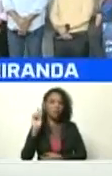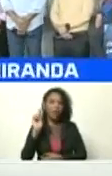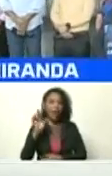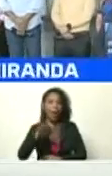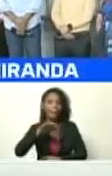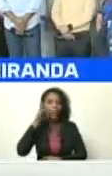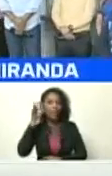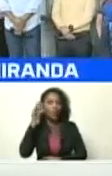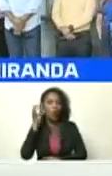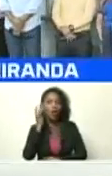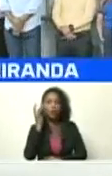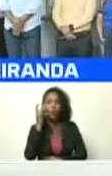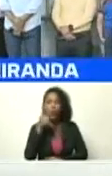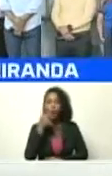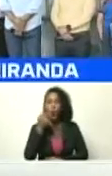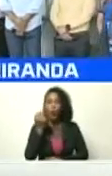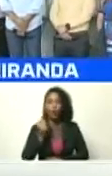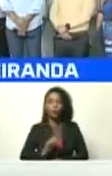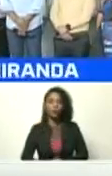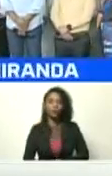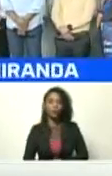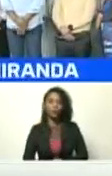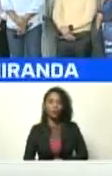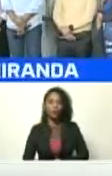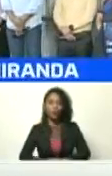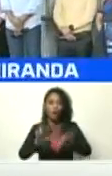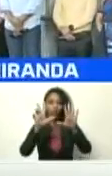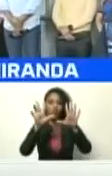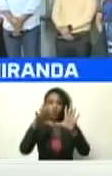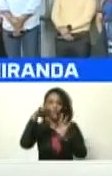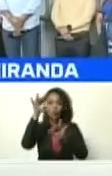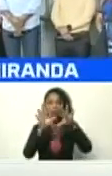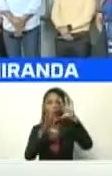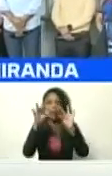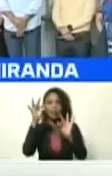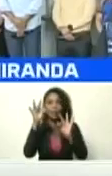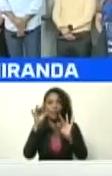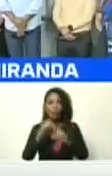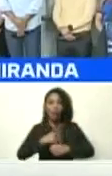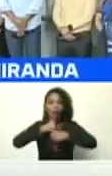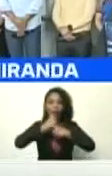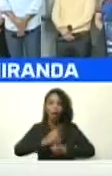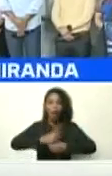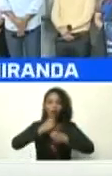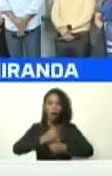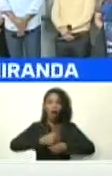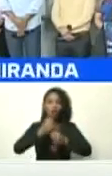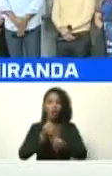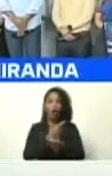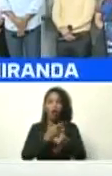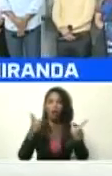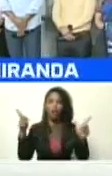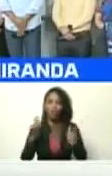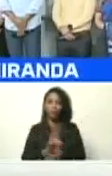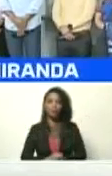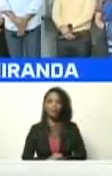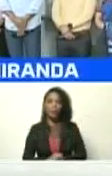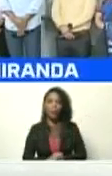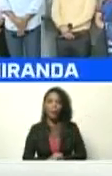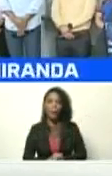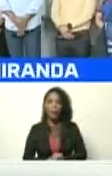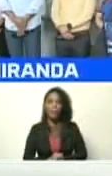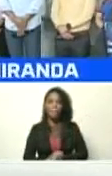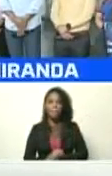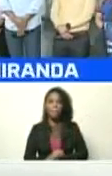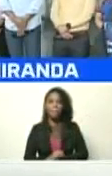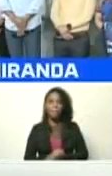amarillo, azul y rojo, de las 8 estrellas, del caballo cabalgando libre por la pampa